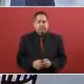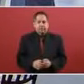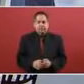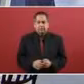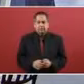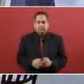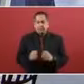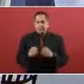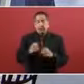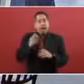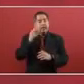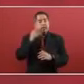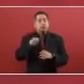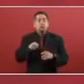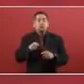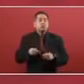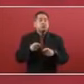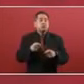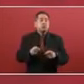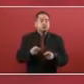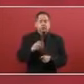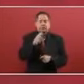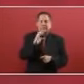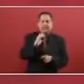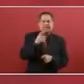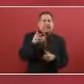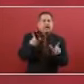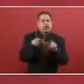los entregaba la CRE,